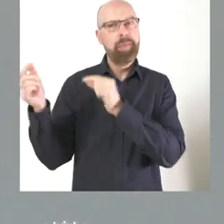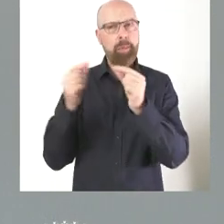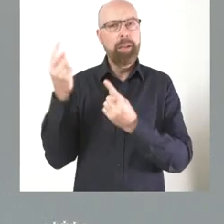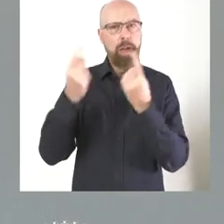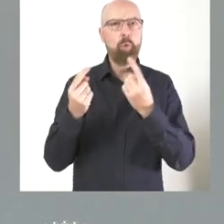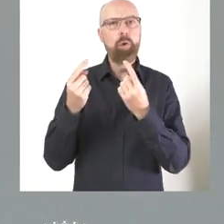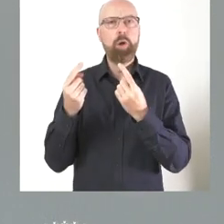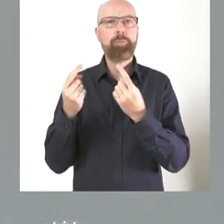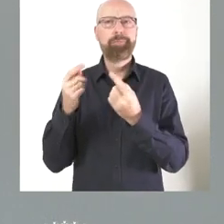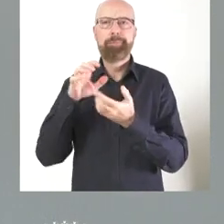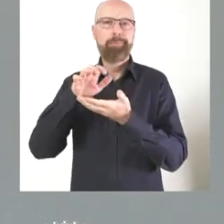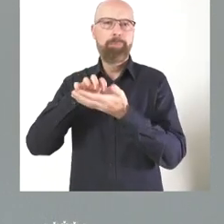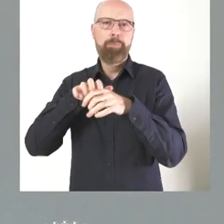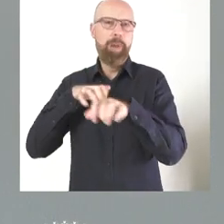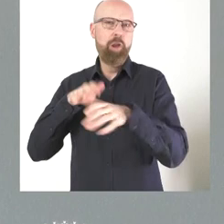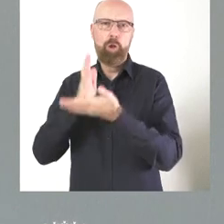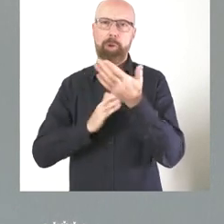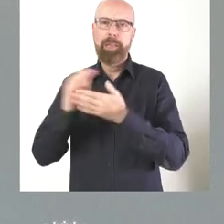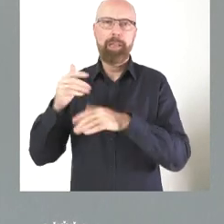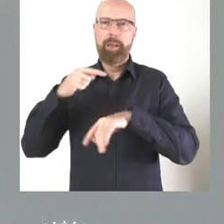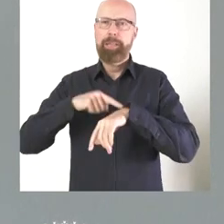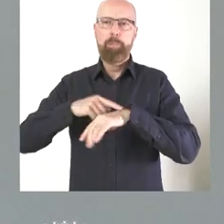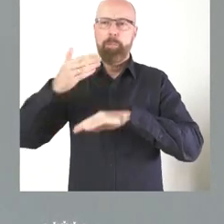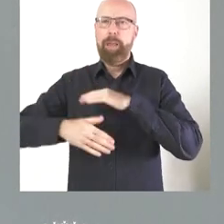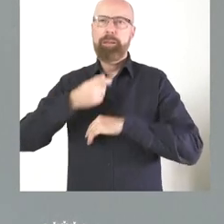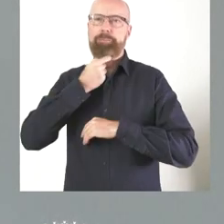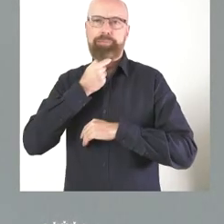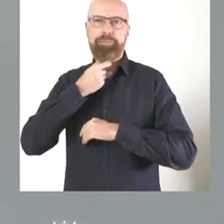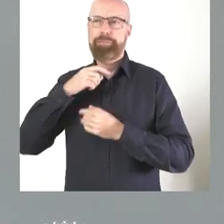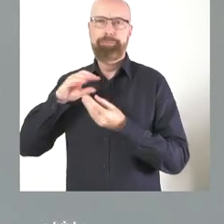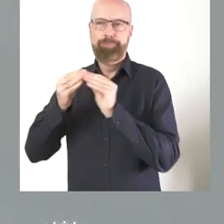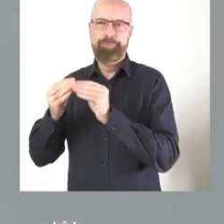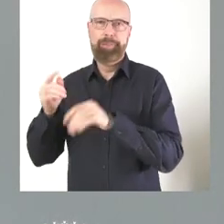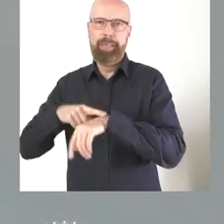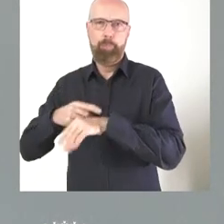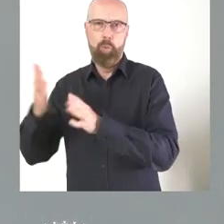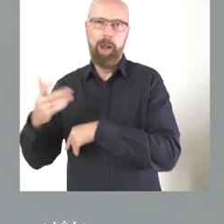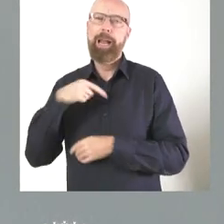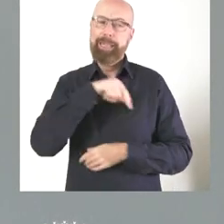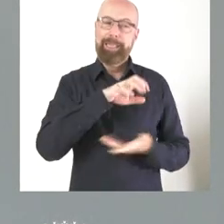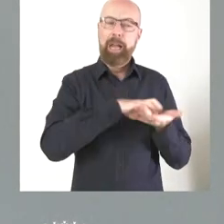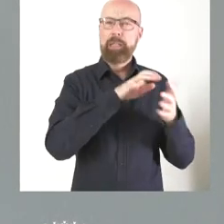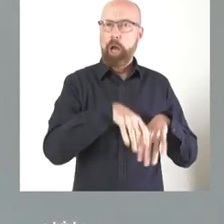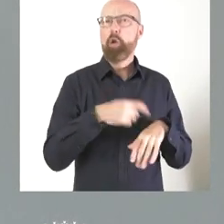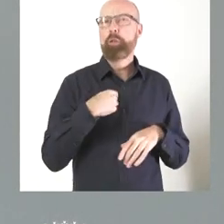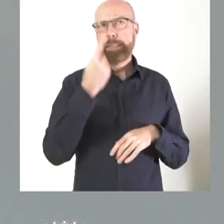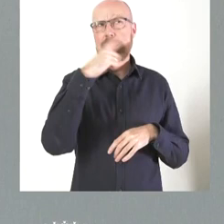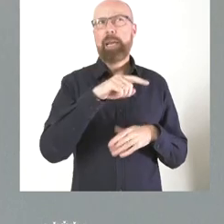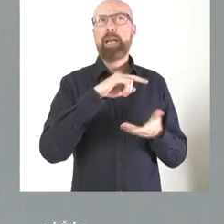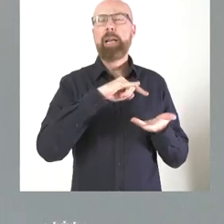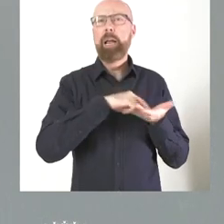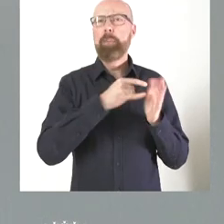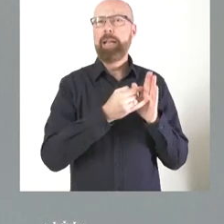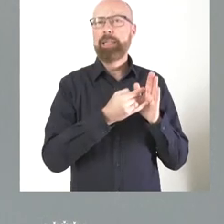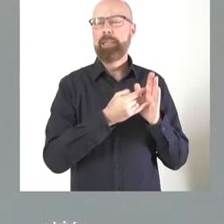de los expedientes porque la fecha era muy limitada y no ha habido plazo para ello en el caso de Castilla y león si le puedo informar que el total de expedientes